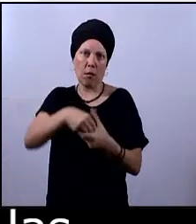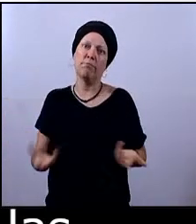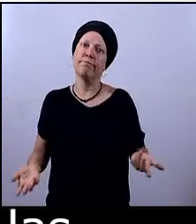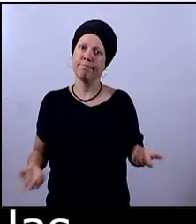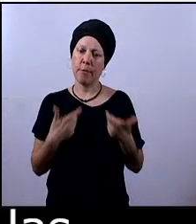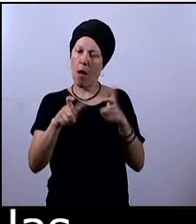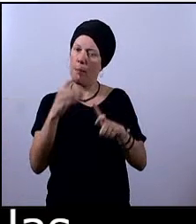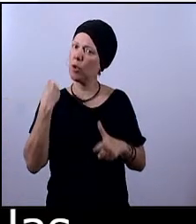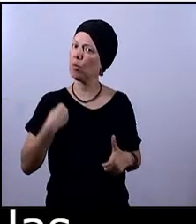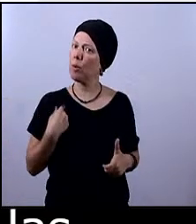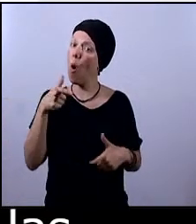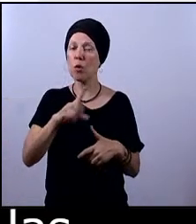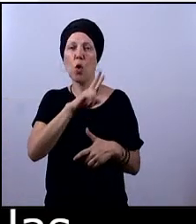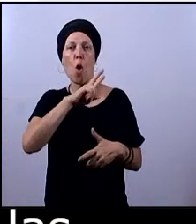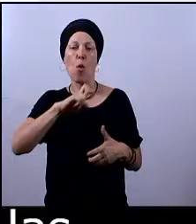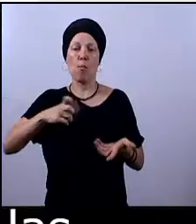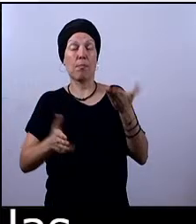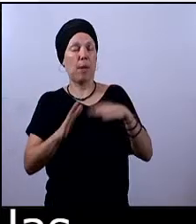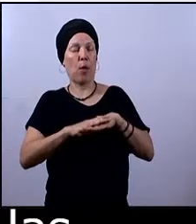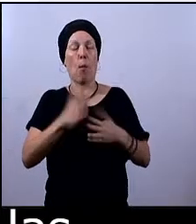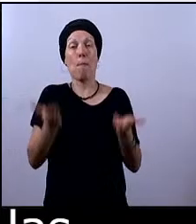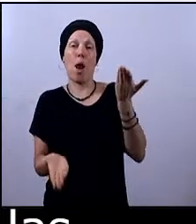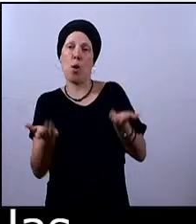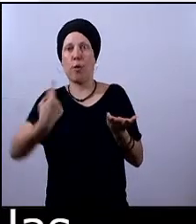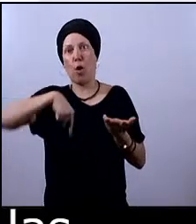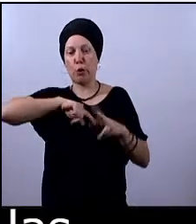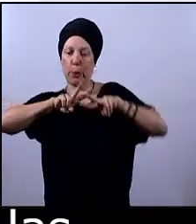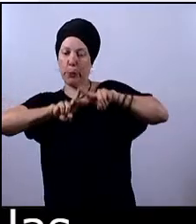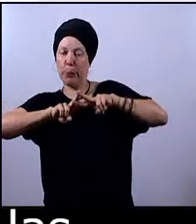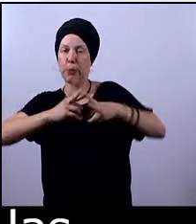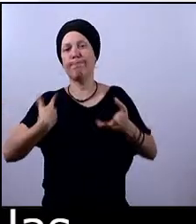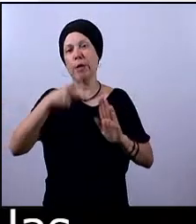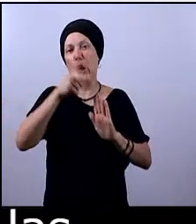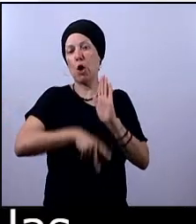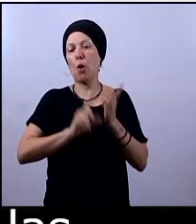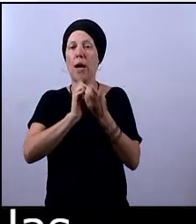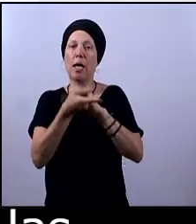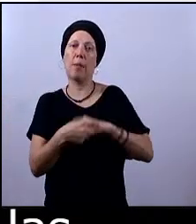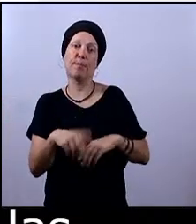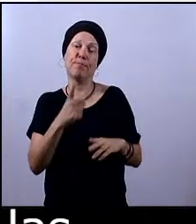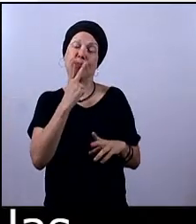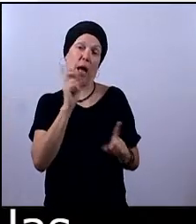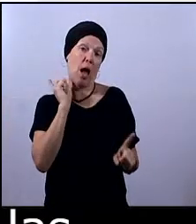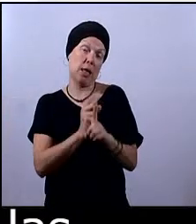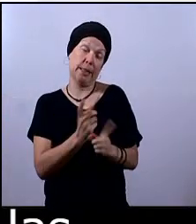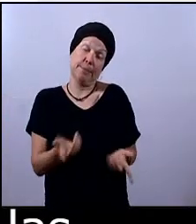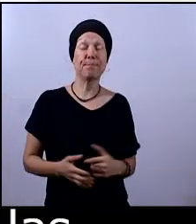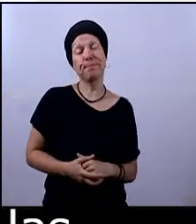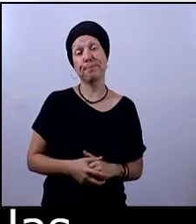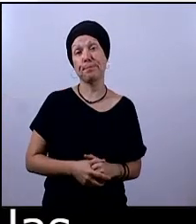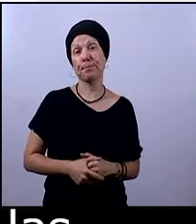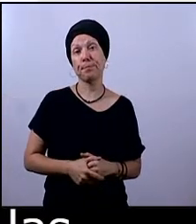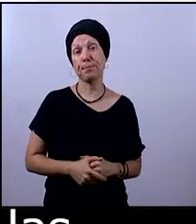este ámbito. Esa es la valoración que podemos hacer de ese cambio normativo en la ley antitabaco.